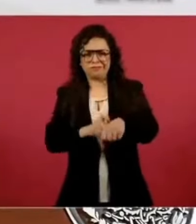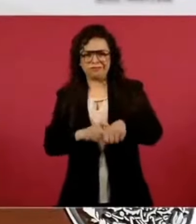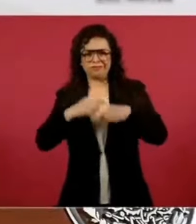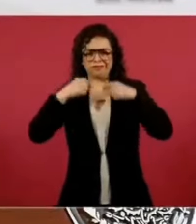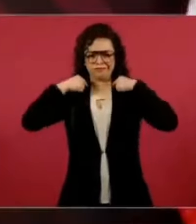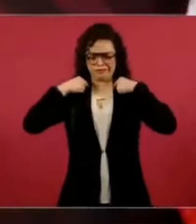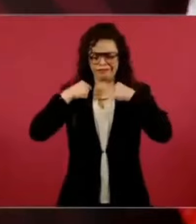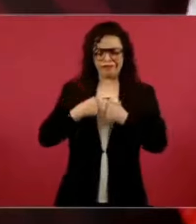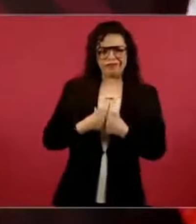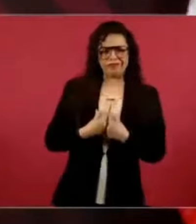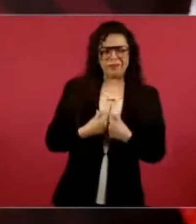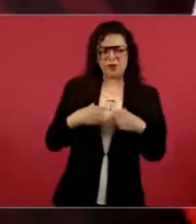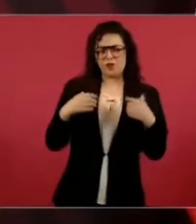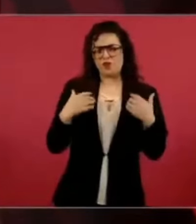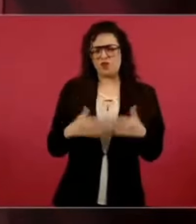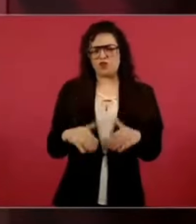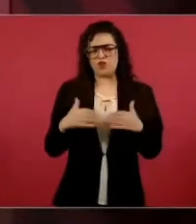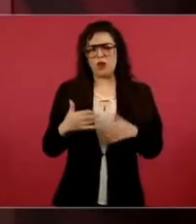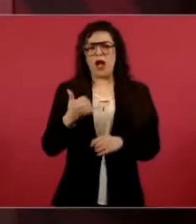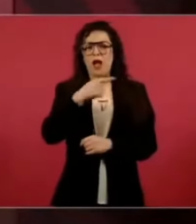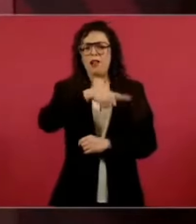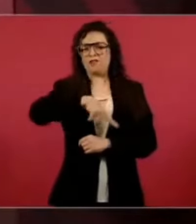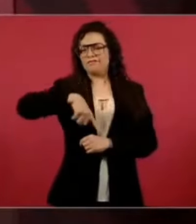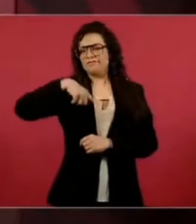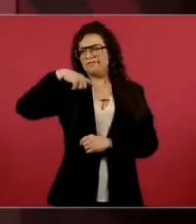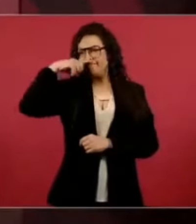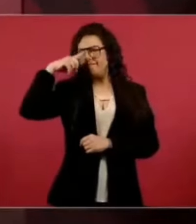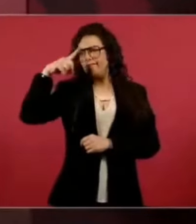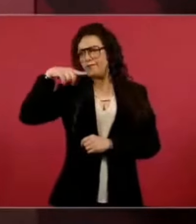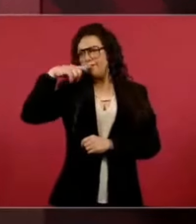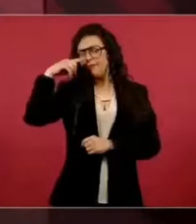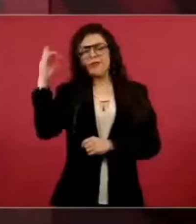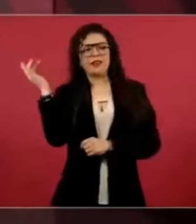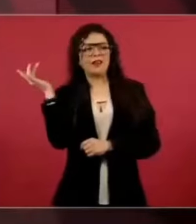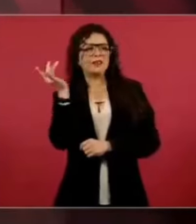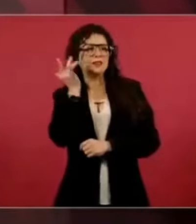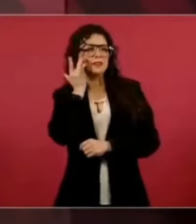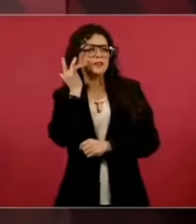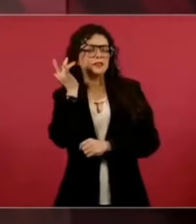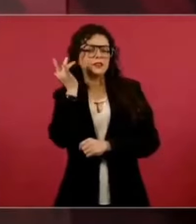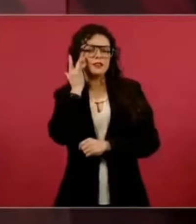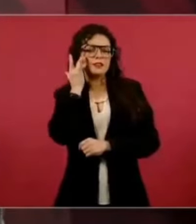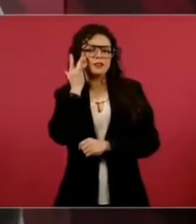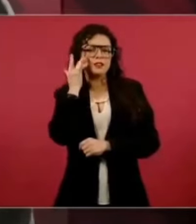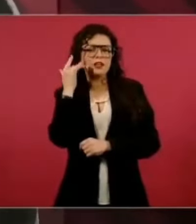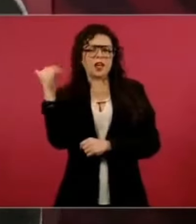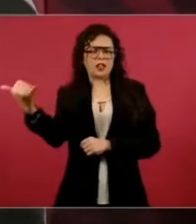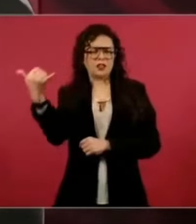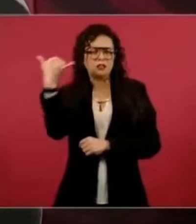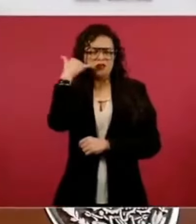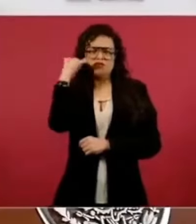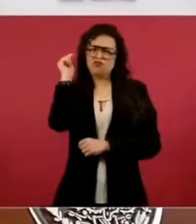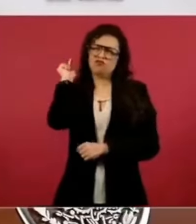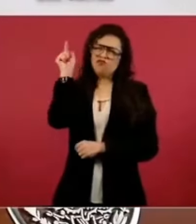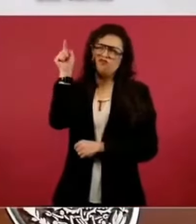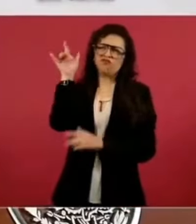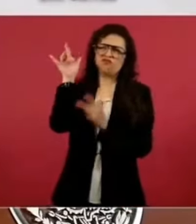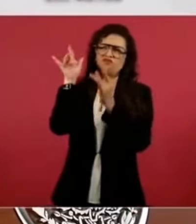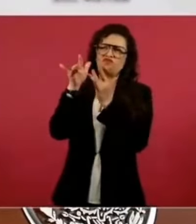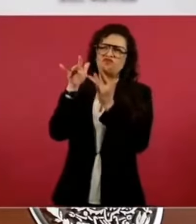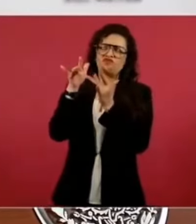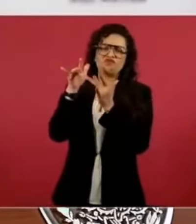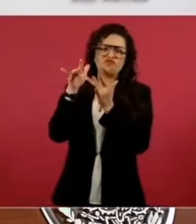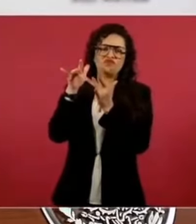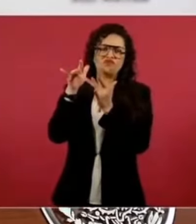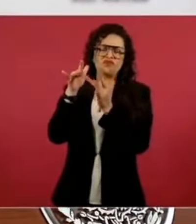los desplantes de prepotencia háblenle al general de mi